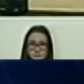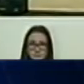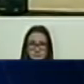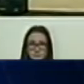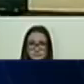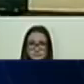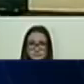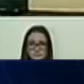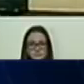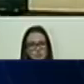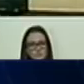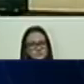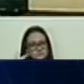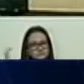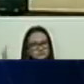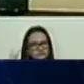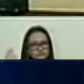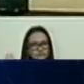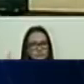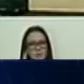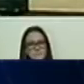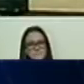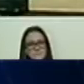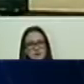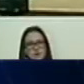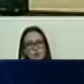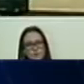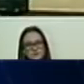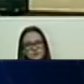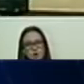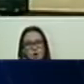Yo siempre pensaba por allá en 1983,